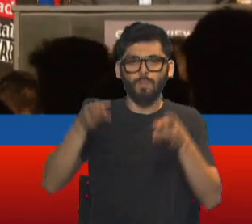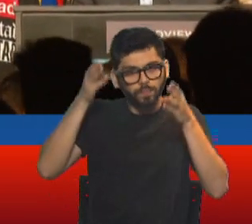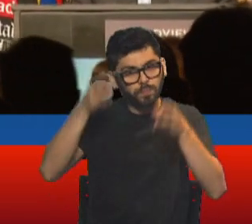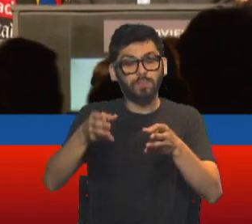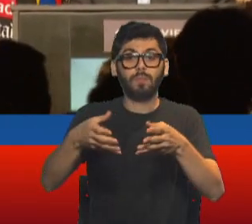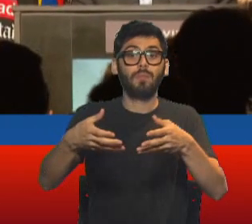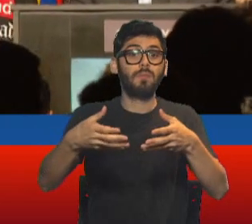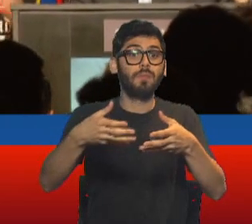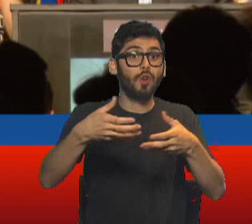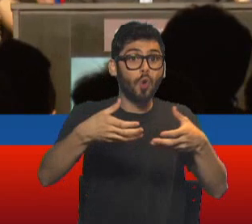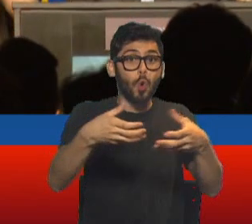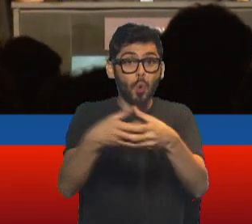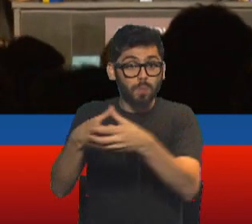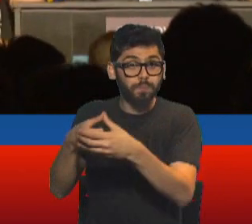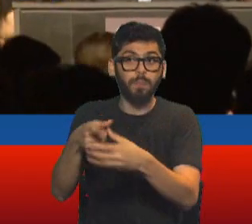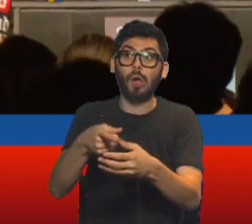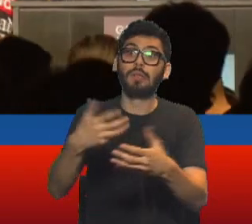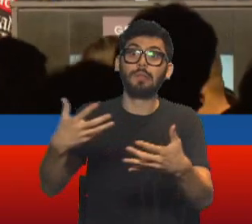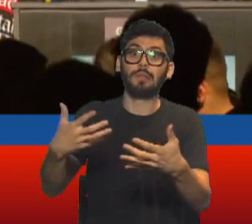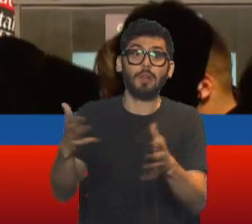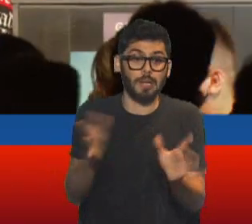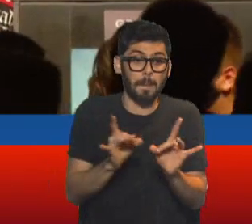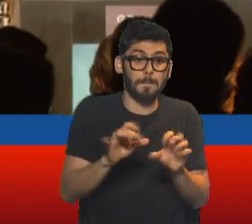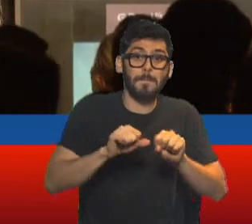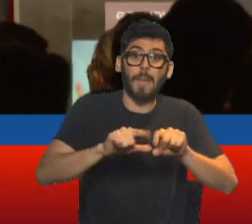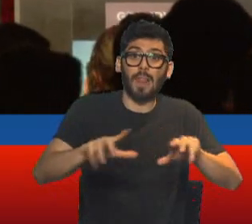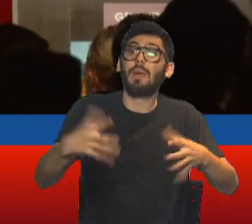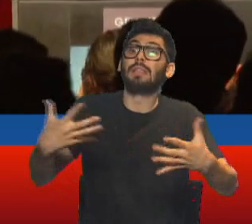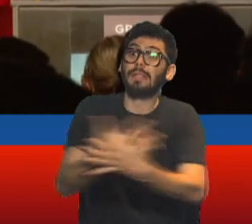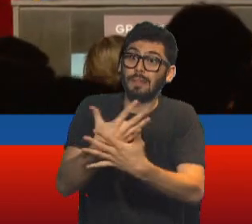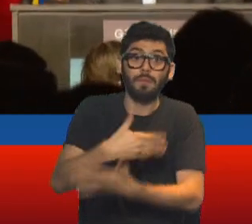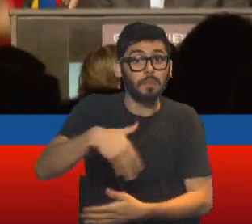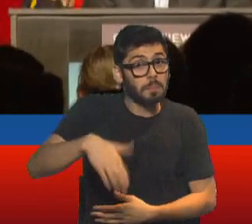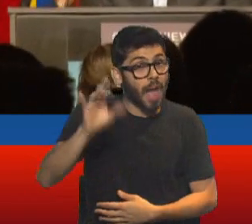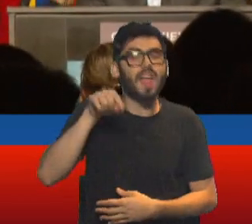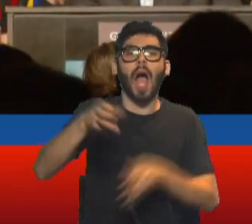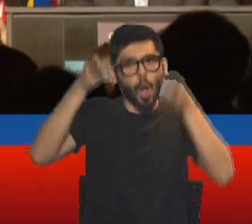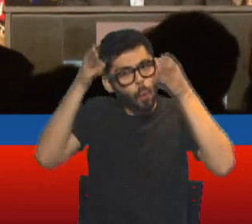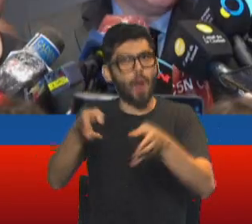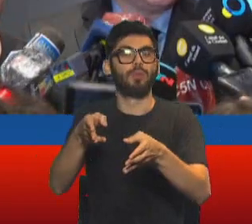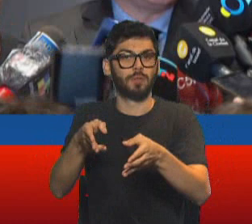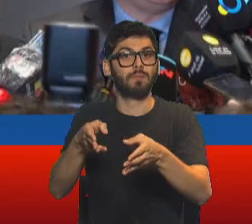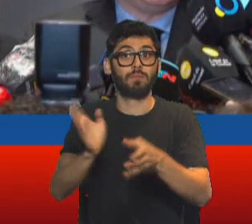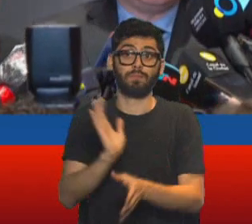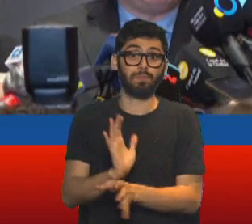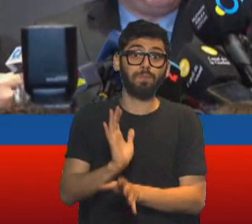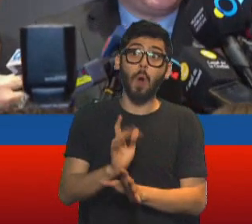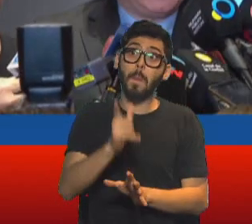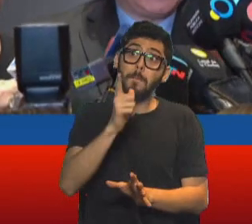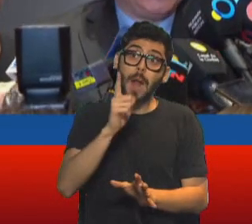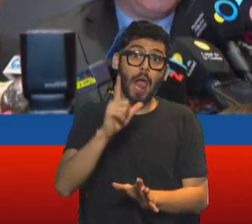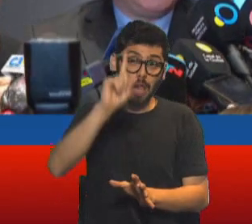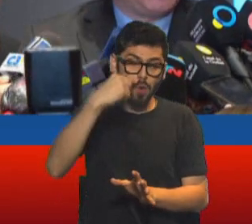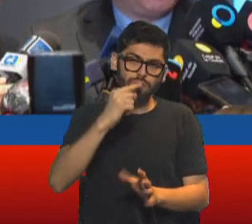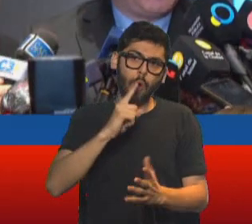sectores que más han sido castigados por la pandemia. O sea que se ve que ha tomado una decisión de rumbo,